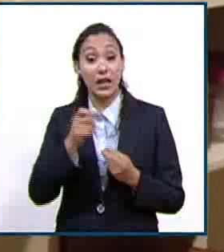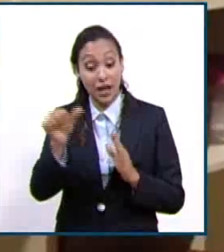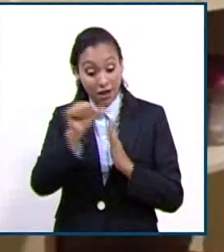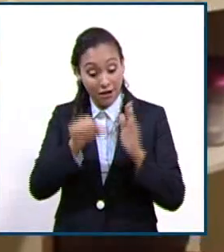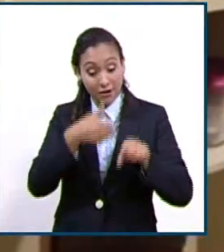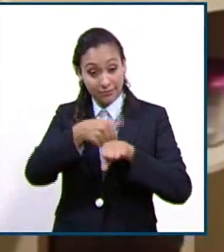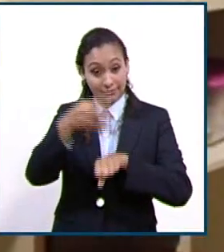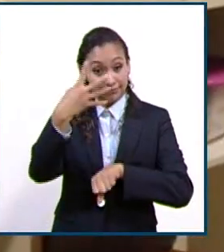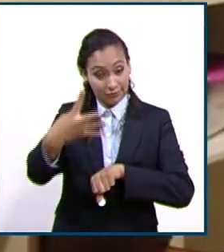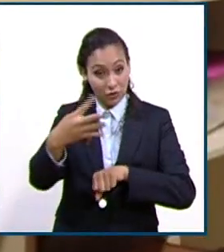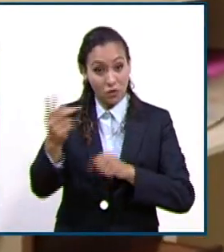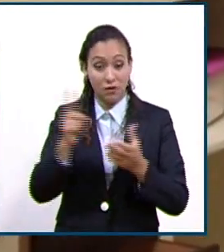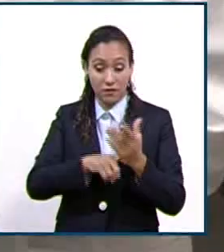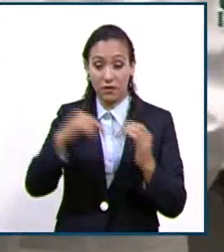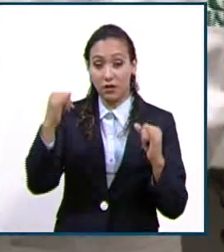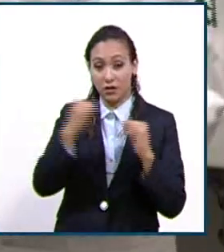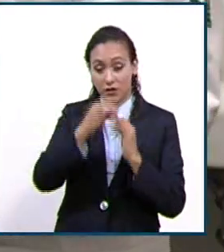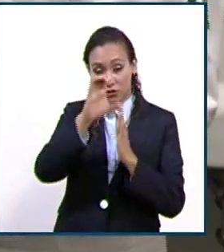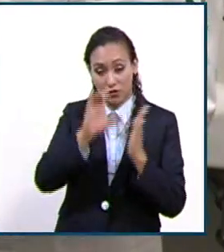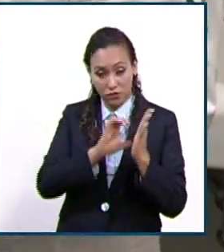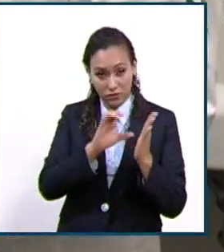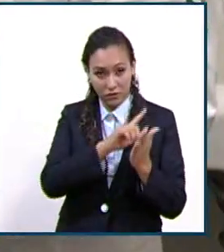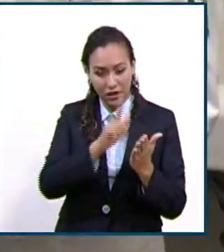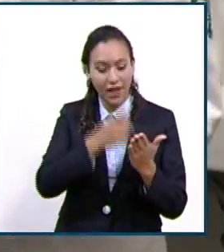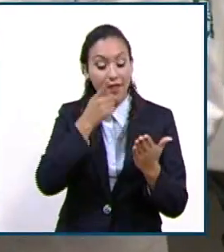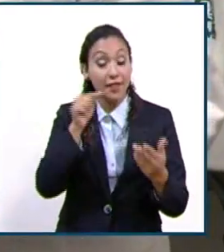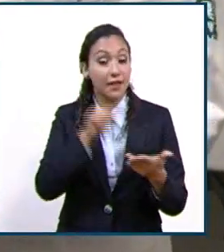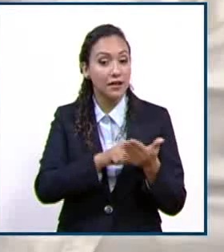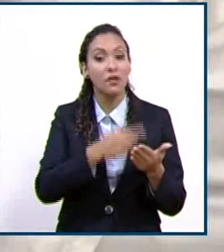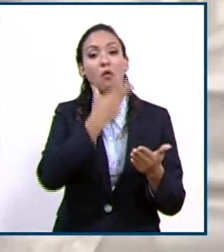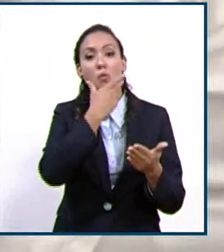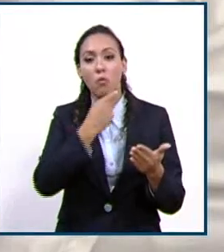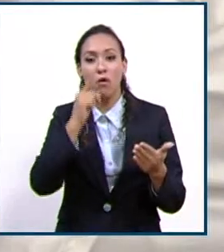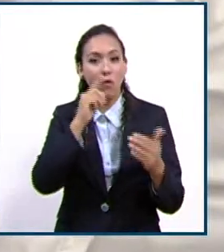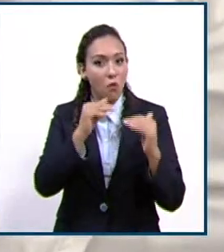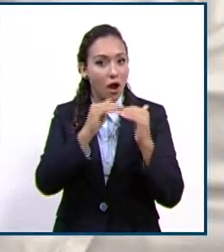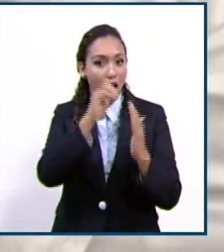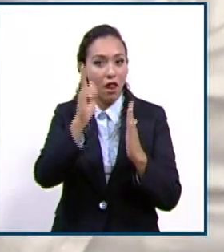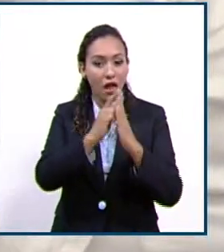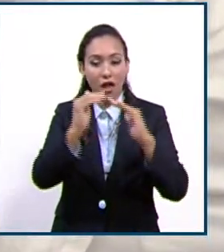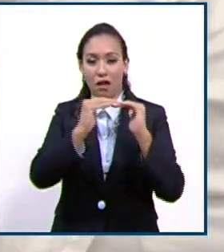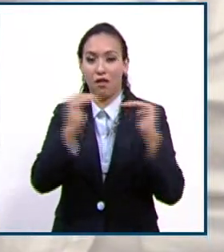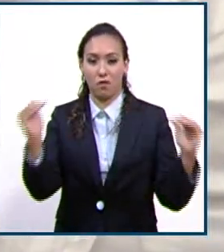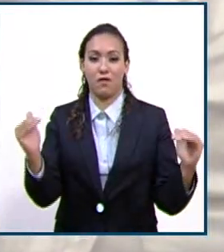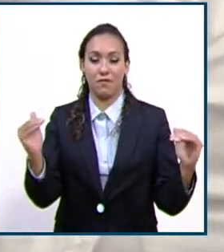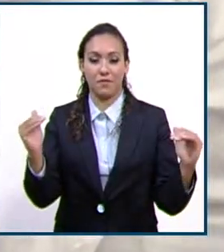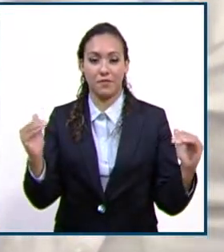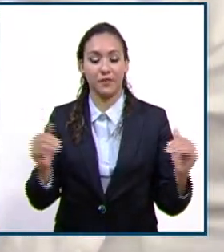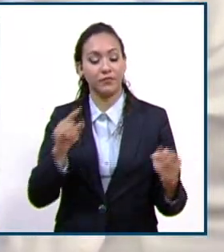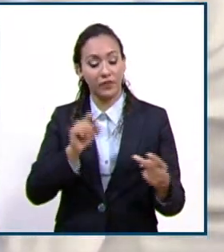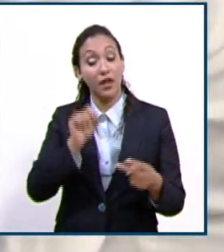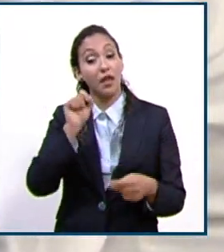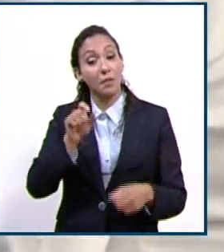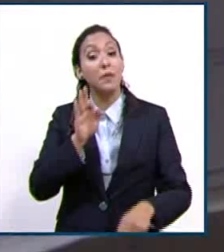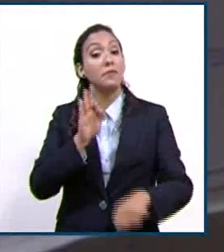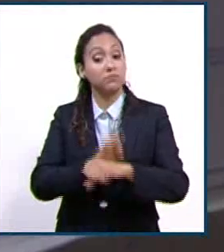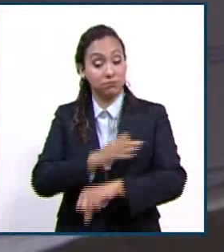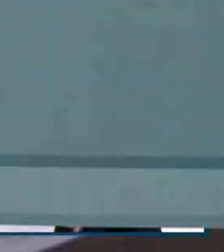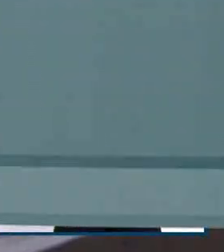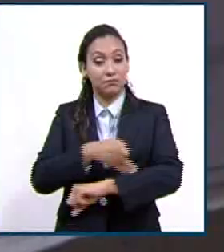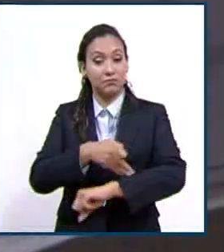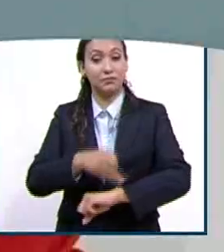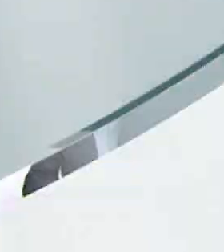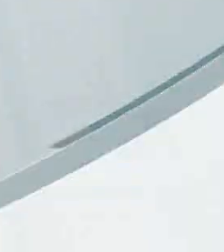4 constitucional que define que hombres y mujeres son iguales ante la ley, además de proteger a la familia.